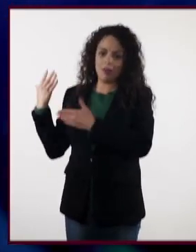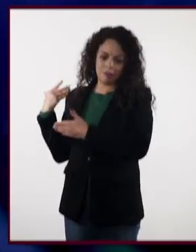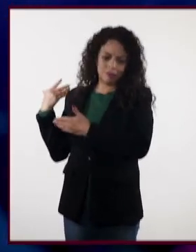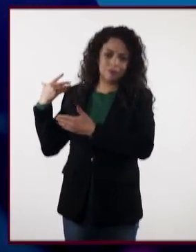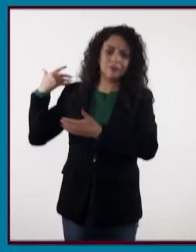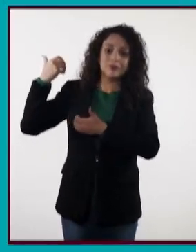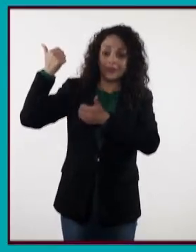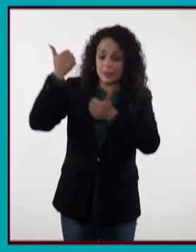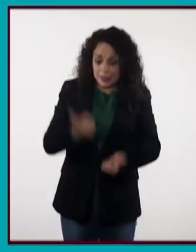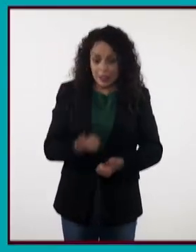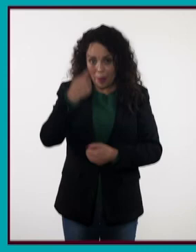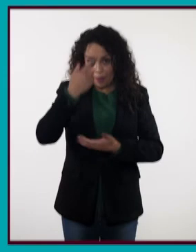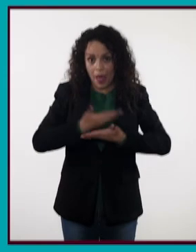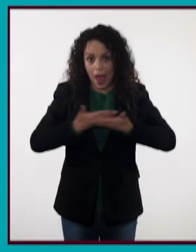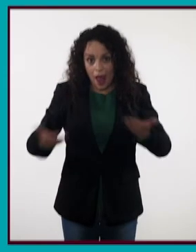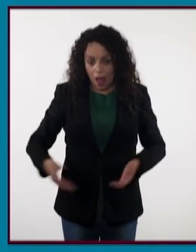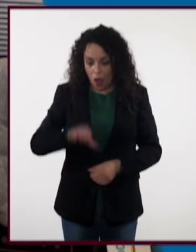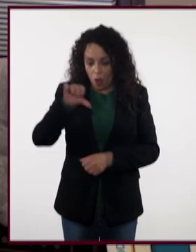presente.